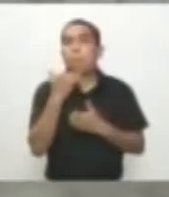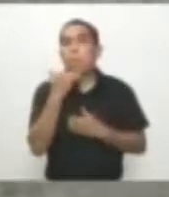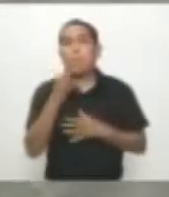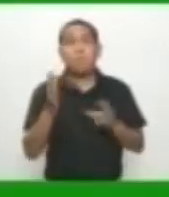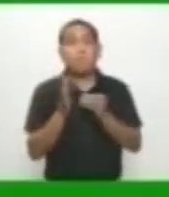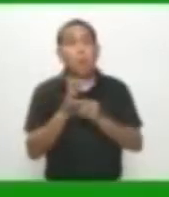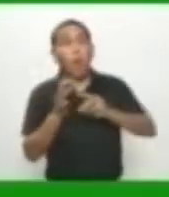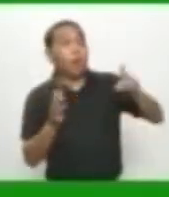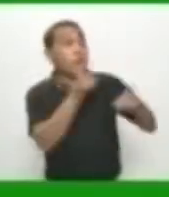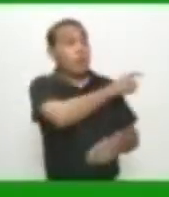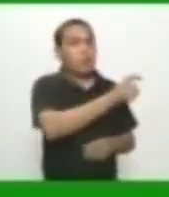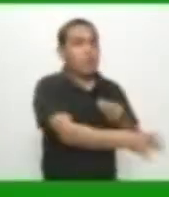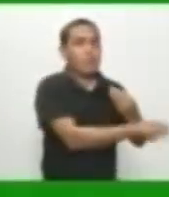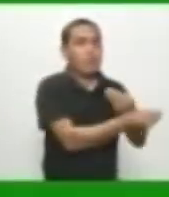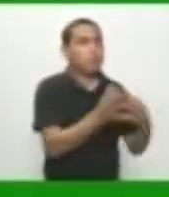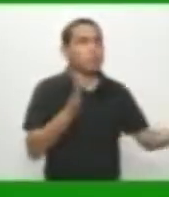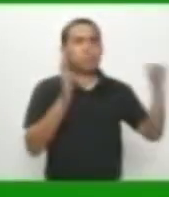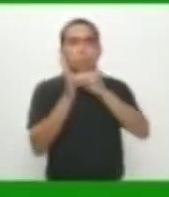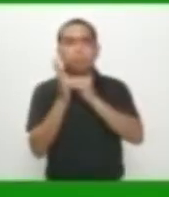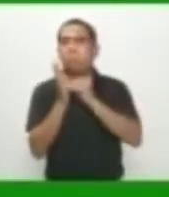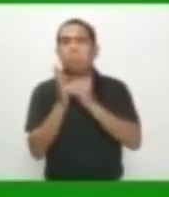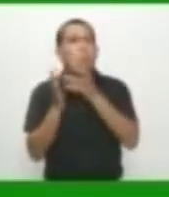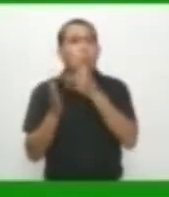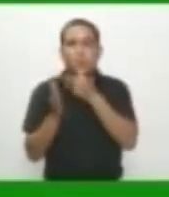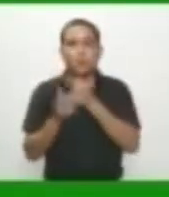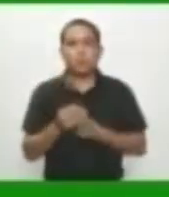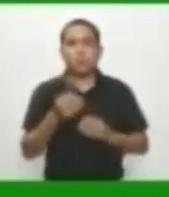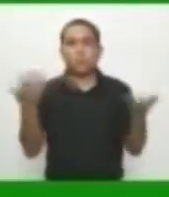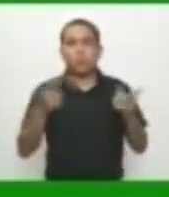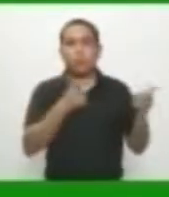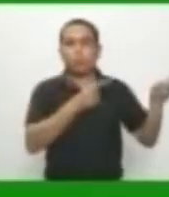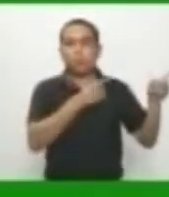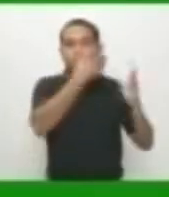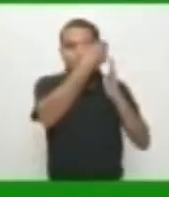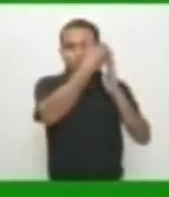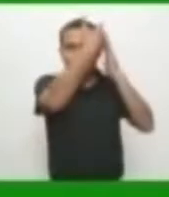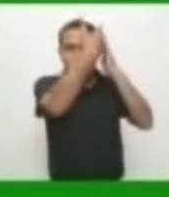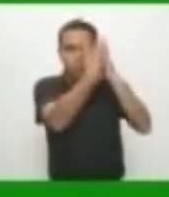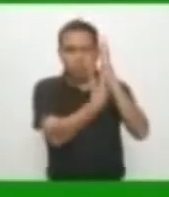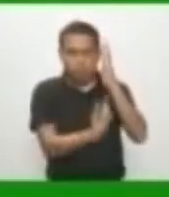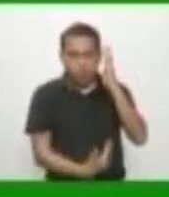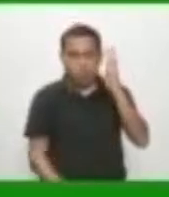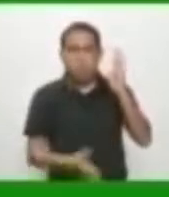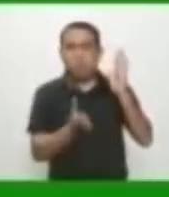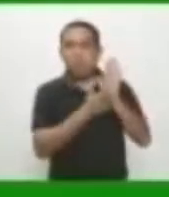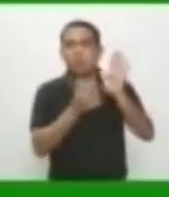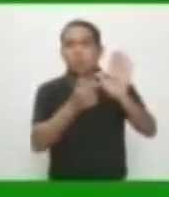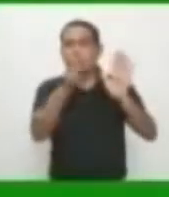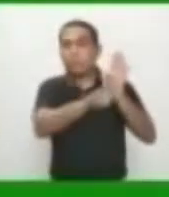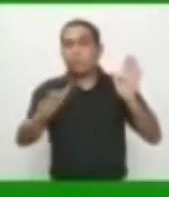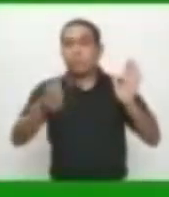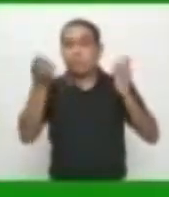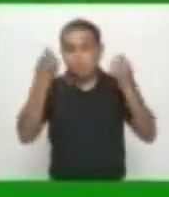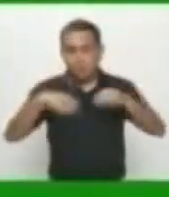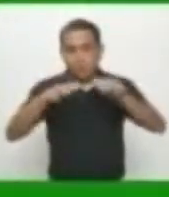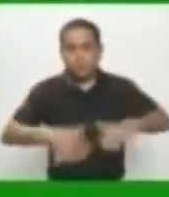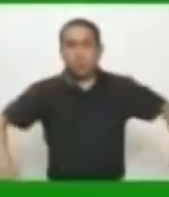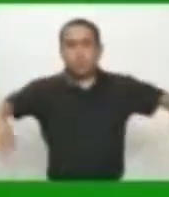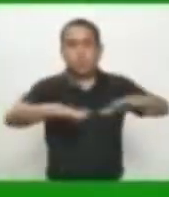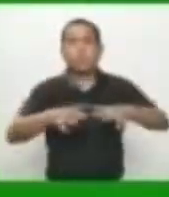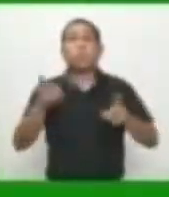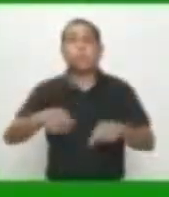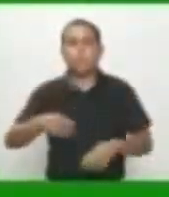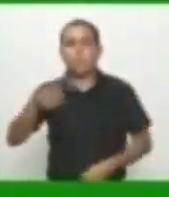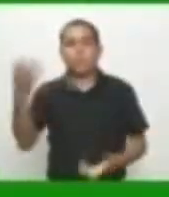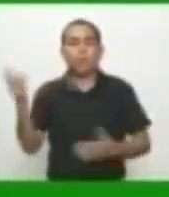vinculados al proceso. En un documento elaborado por el dirigente político Máximo Noriega, asegura que la sociedad vendedora del predio, en una carta enviada a la Fiscalía el